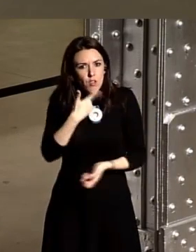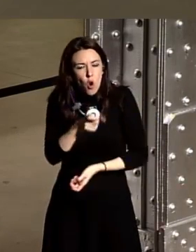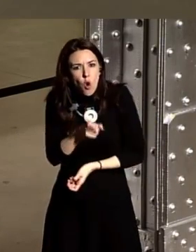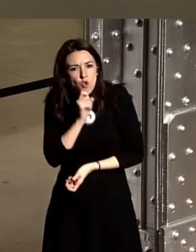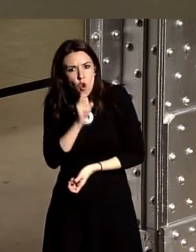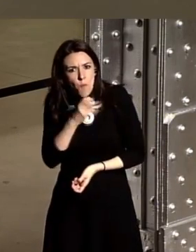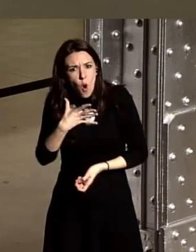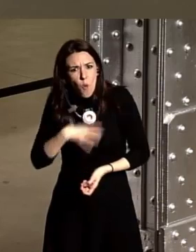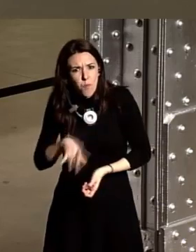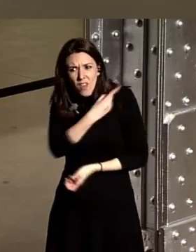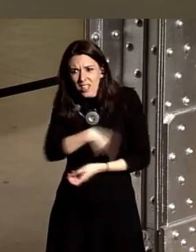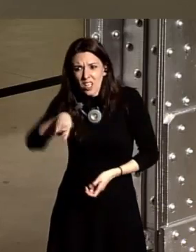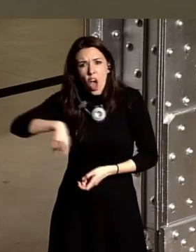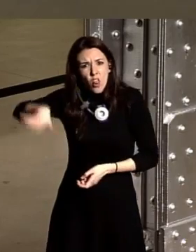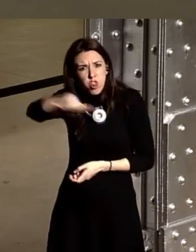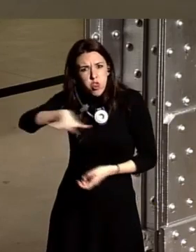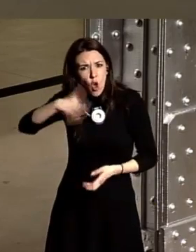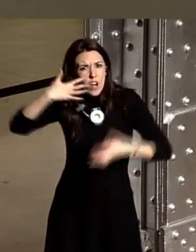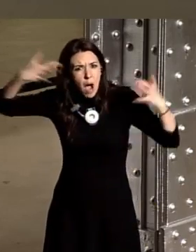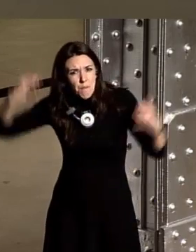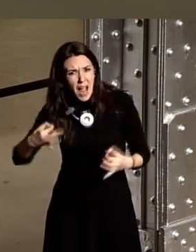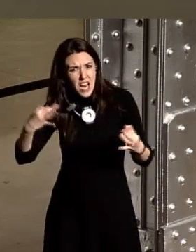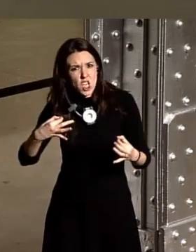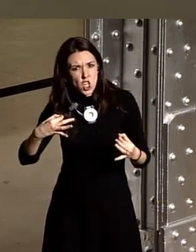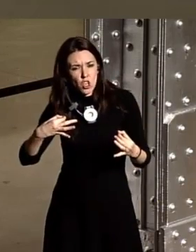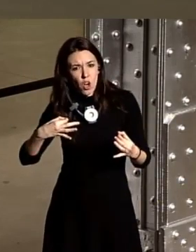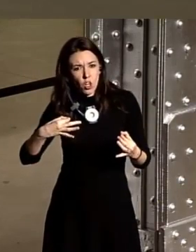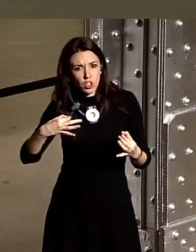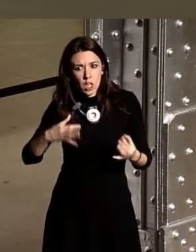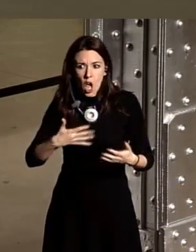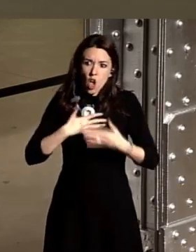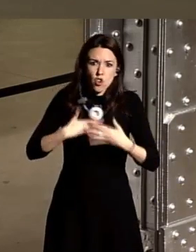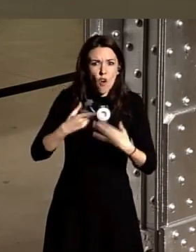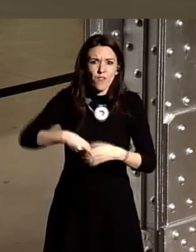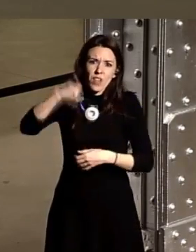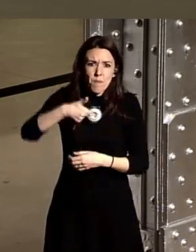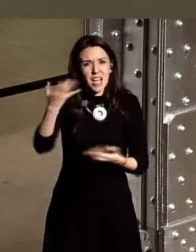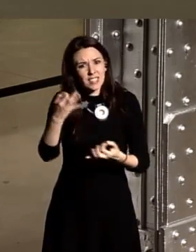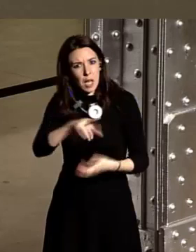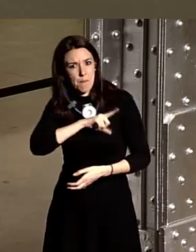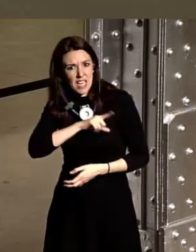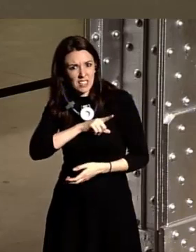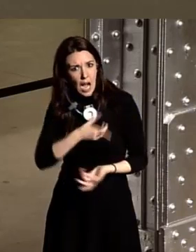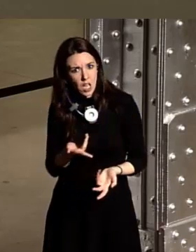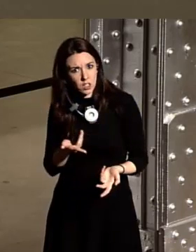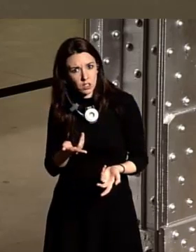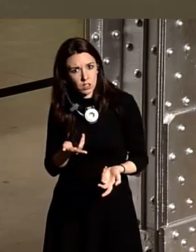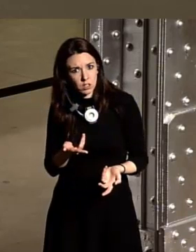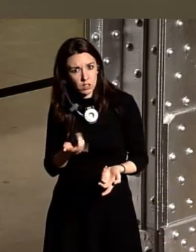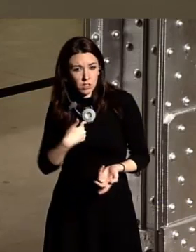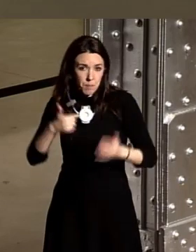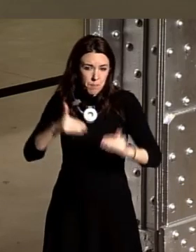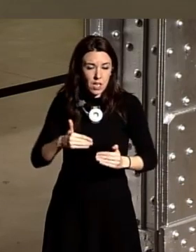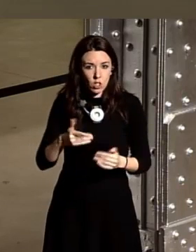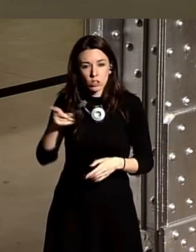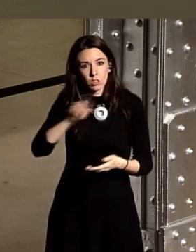puedes mandar a este lugar tan peligroso y confiar más en los militares que en mí? Y ya.